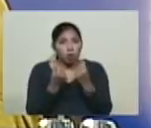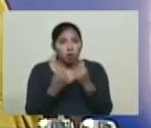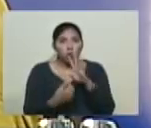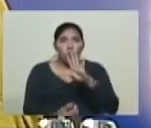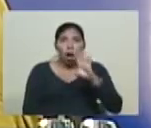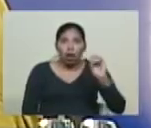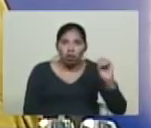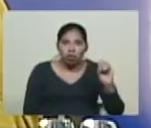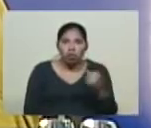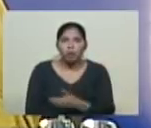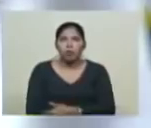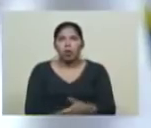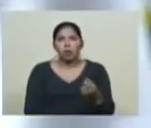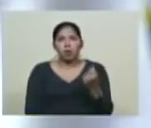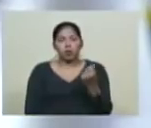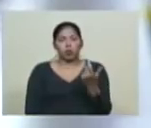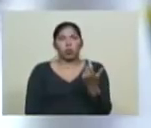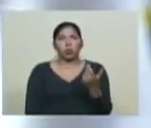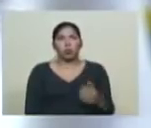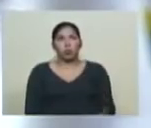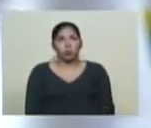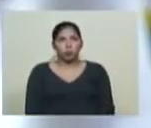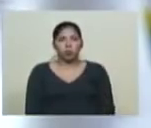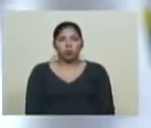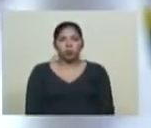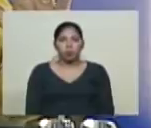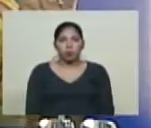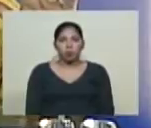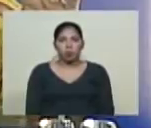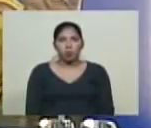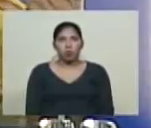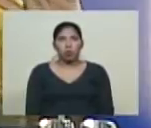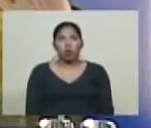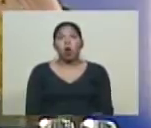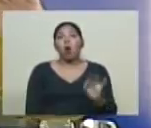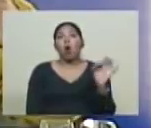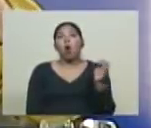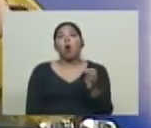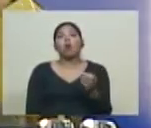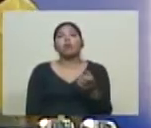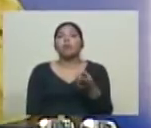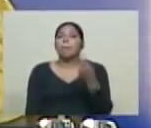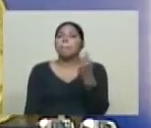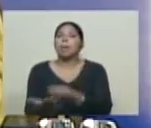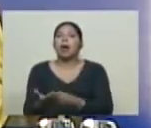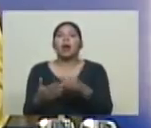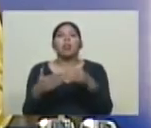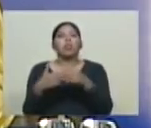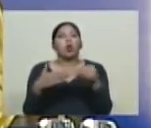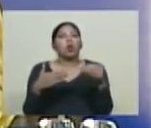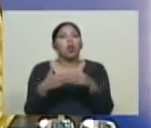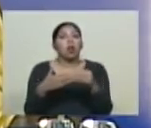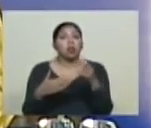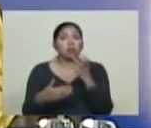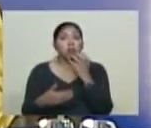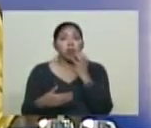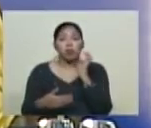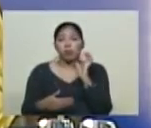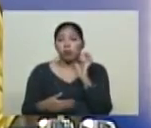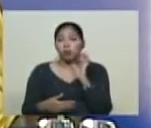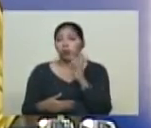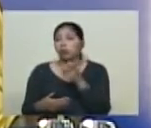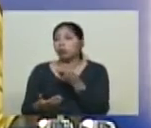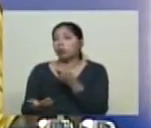40 millones de bolívares, cuando no te la quieren cobrar en dólares. En una clínica privada te dicen tantos